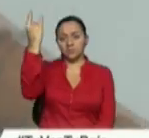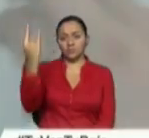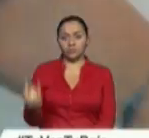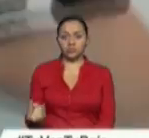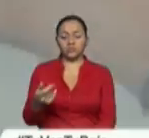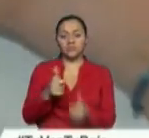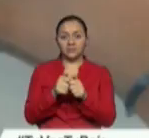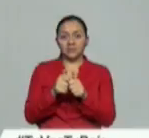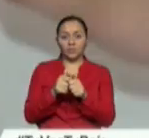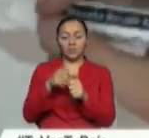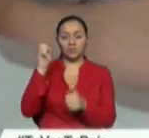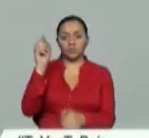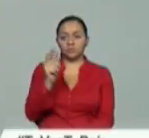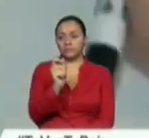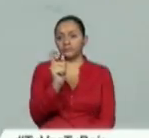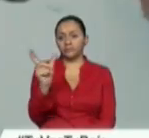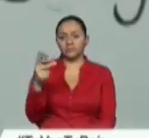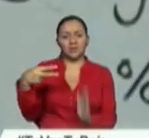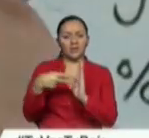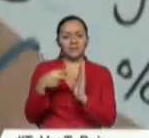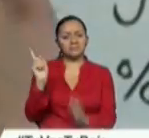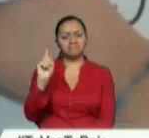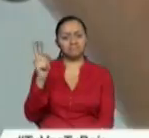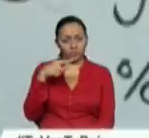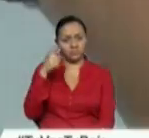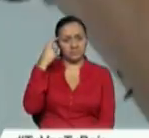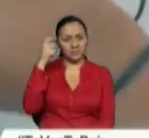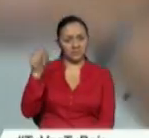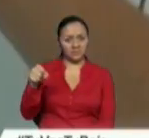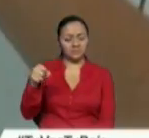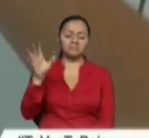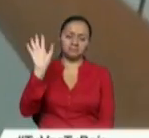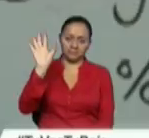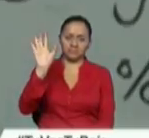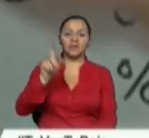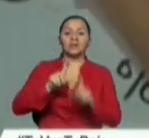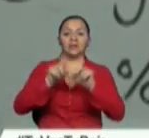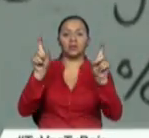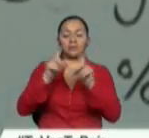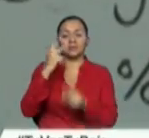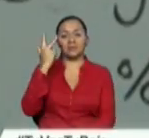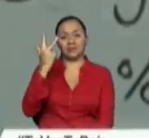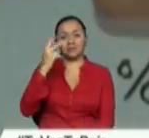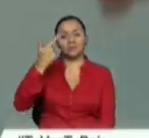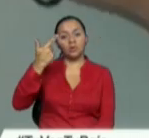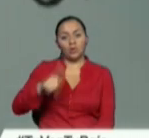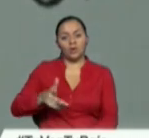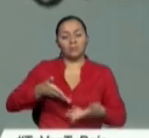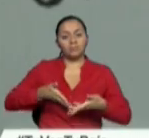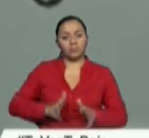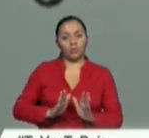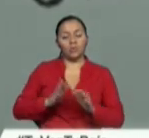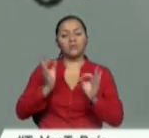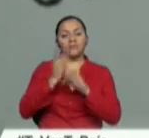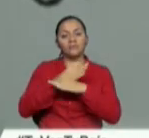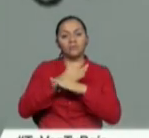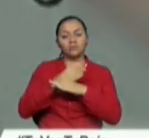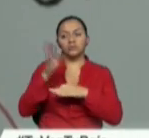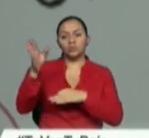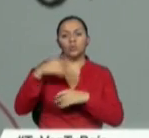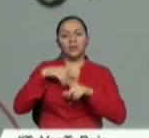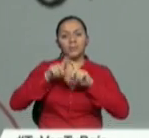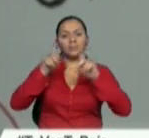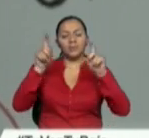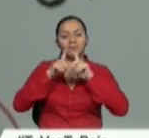celular sin necesidad de utilizar un cable tres jóvenes emprendedores de Loja fundadores de la empresa conéctate al aire lo hacen